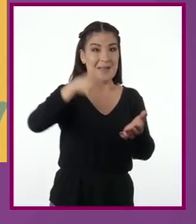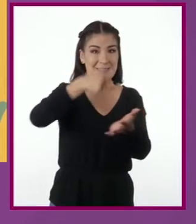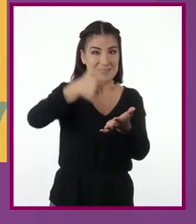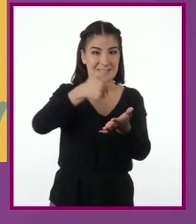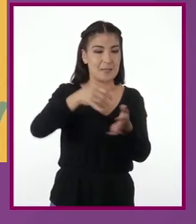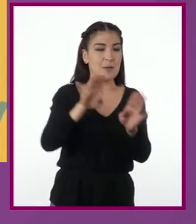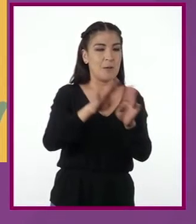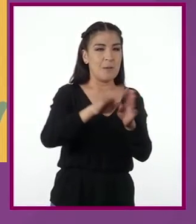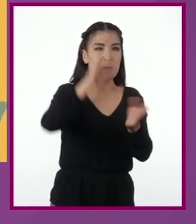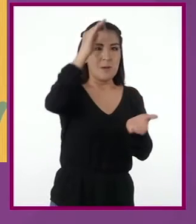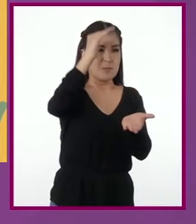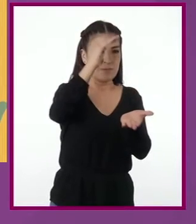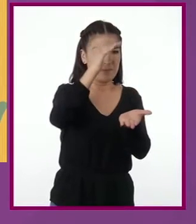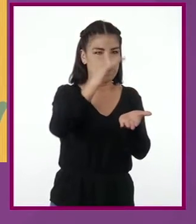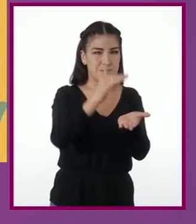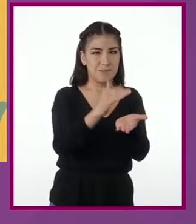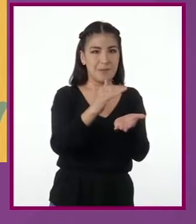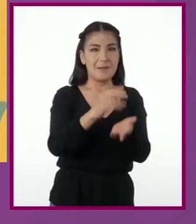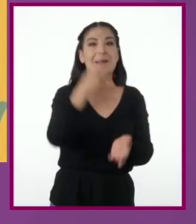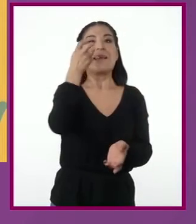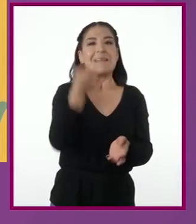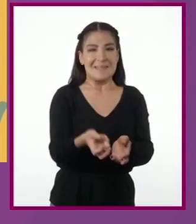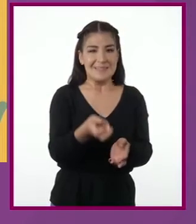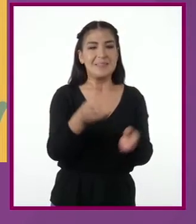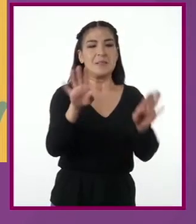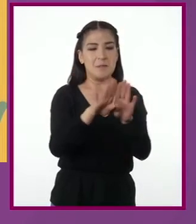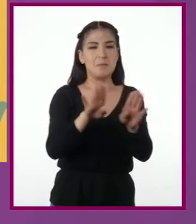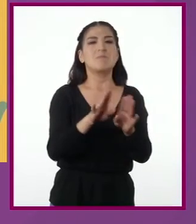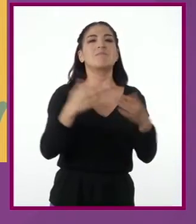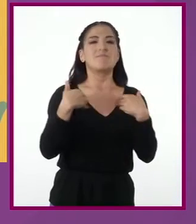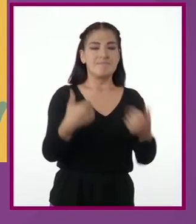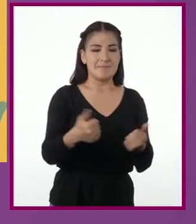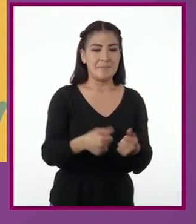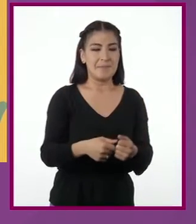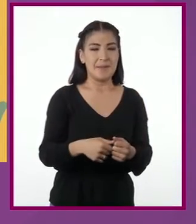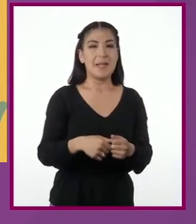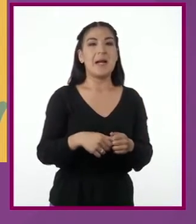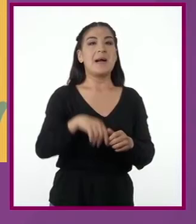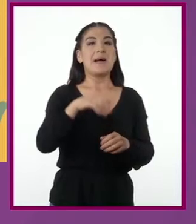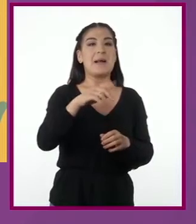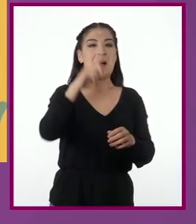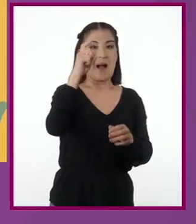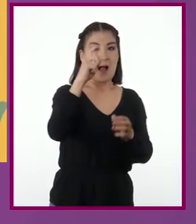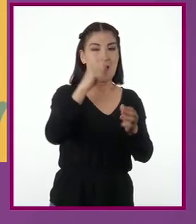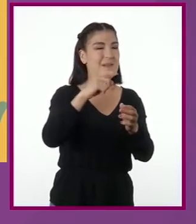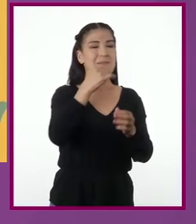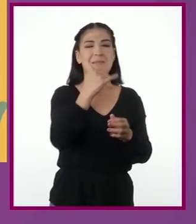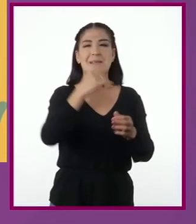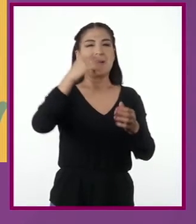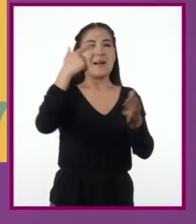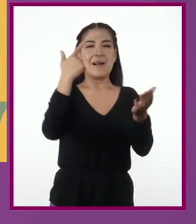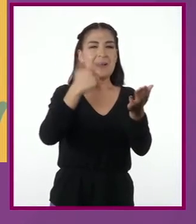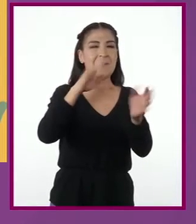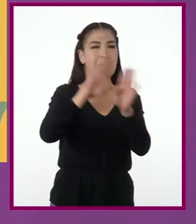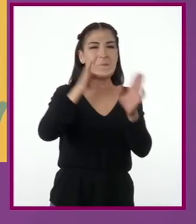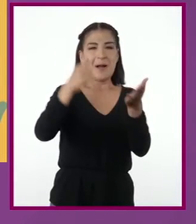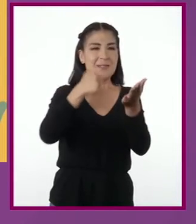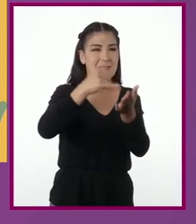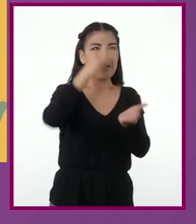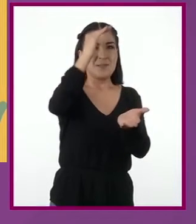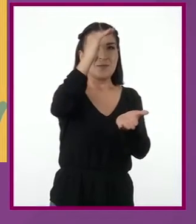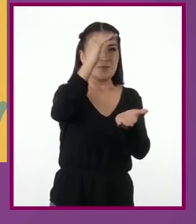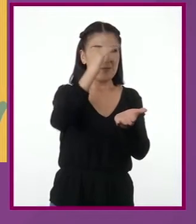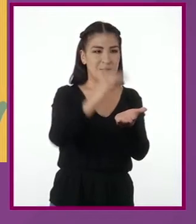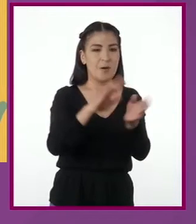aceite. De este modo, tenemos que la cantidad requerida es de 3/8